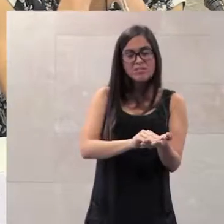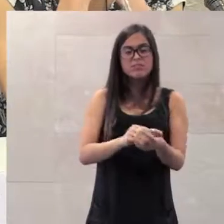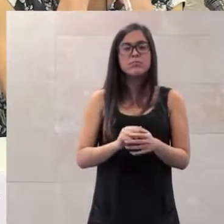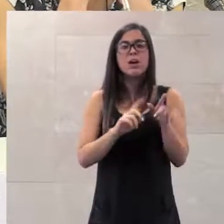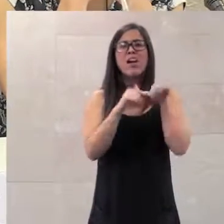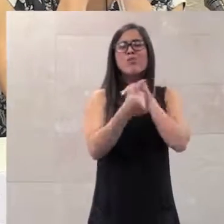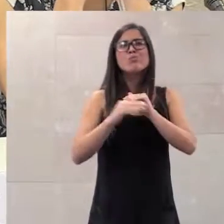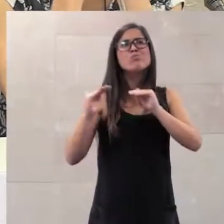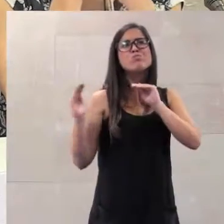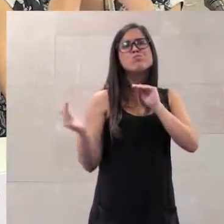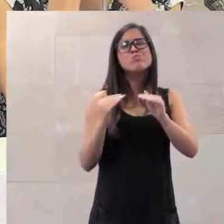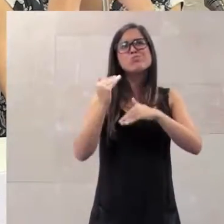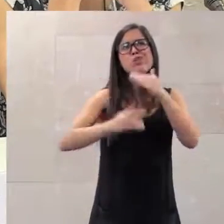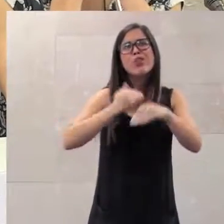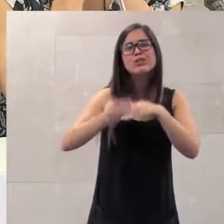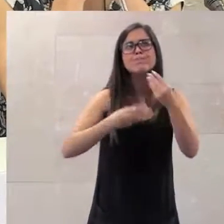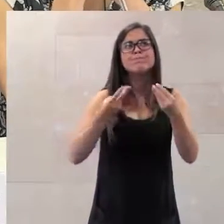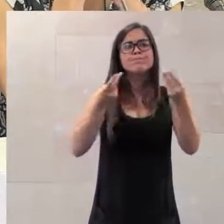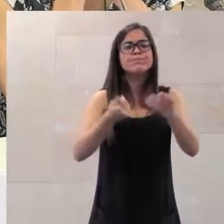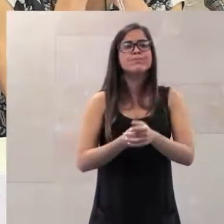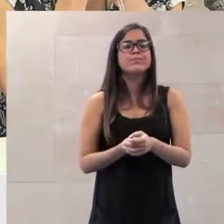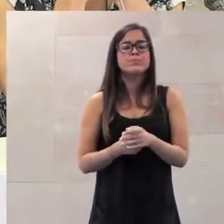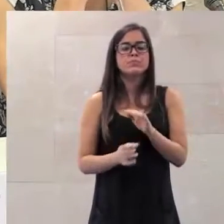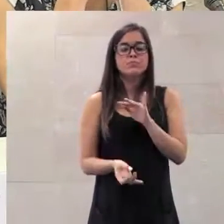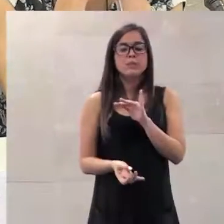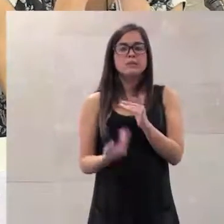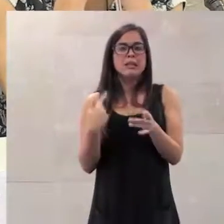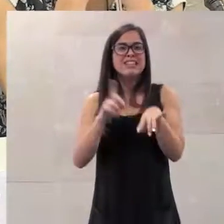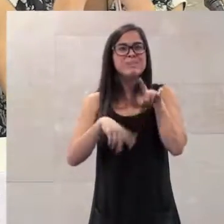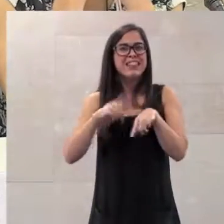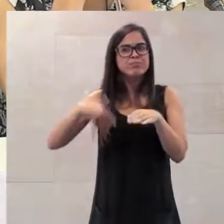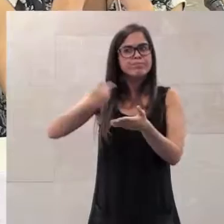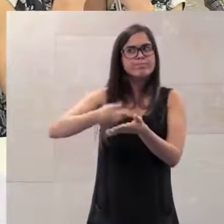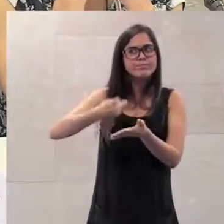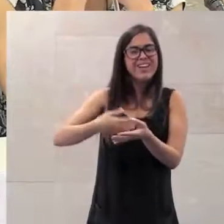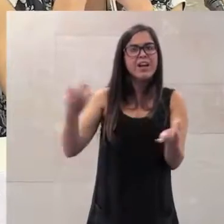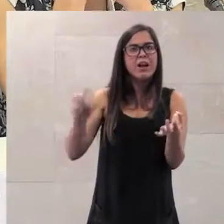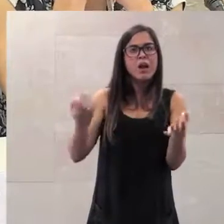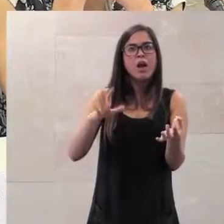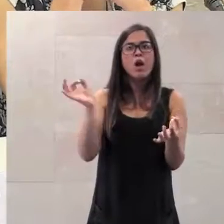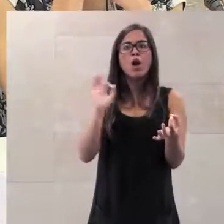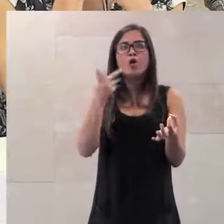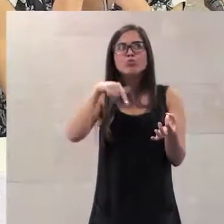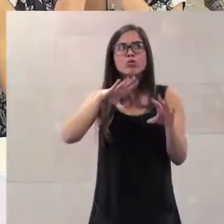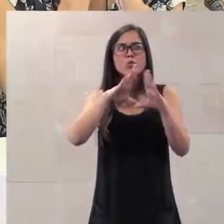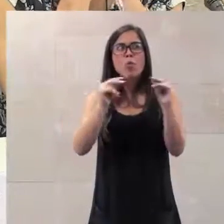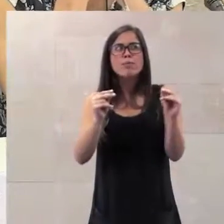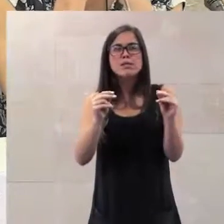tenemos procesos, como decíais, bueno, que nacen un poco a demanda o momentos en los que nos acercamos a la